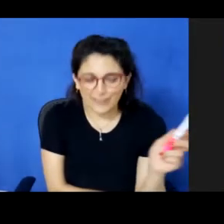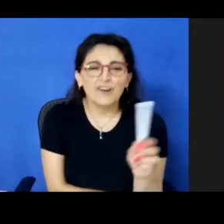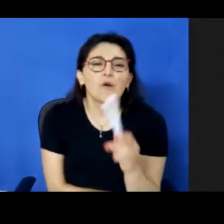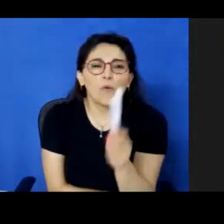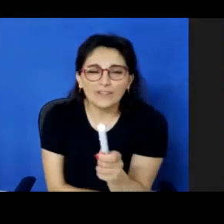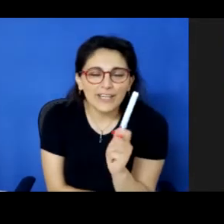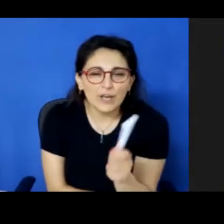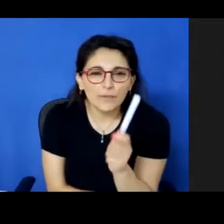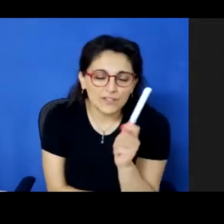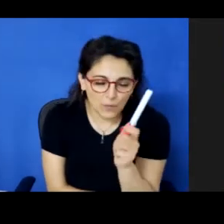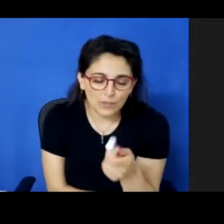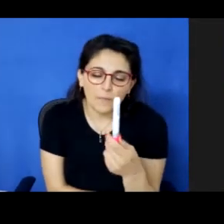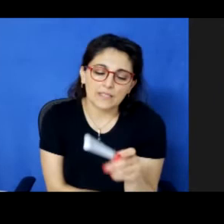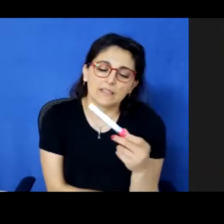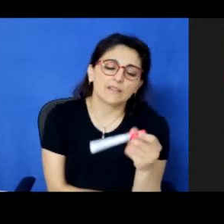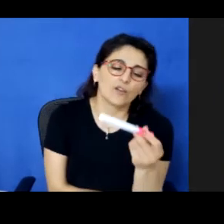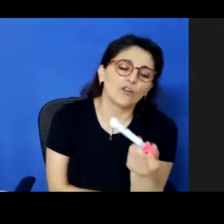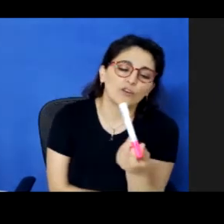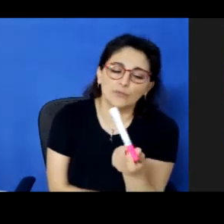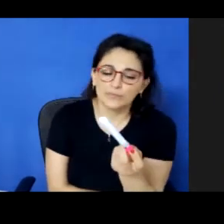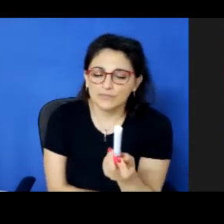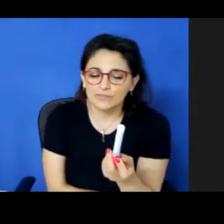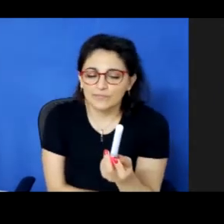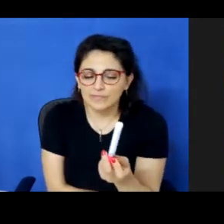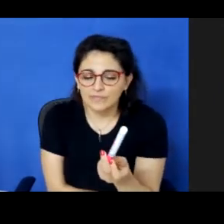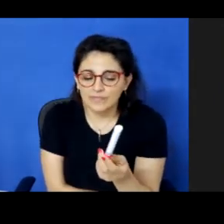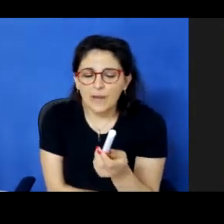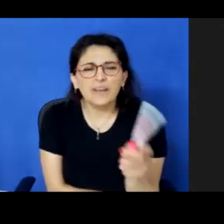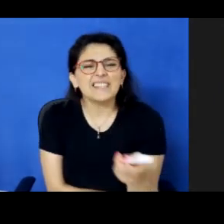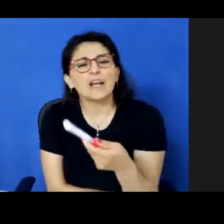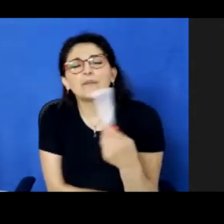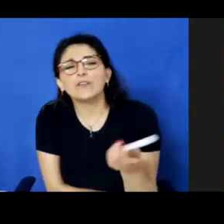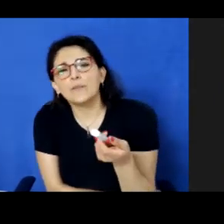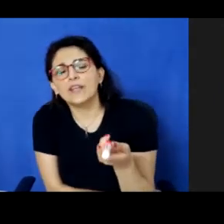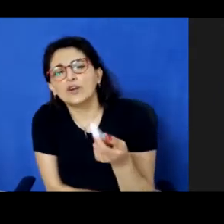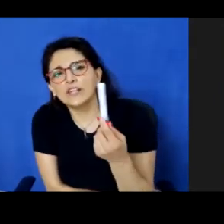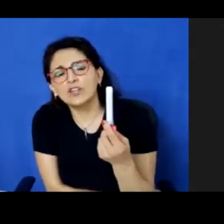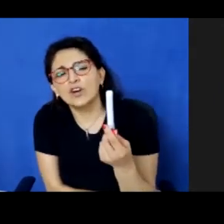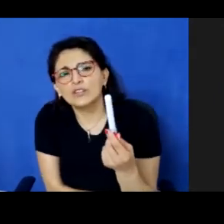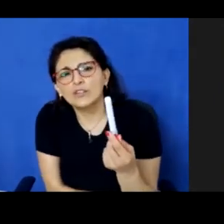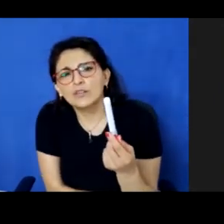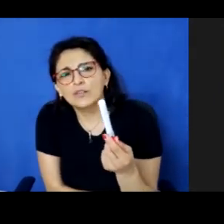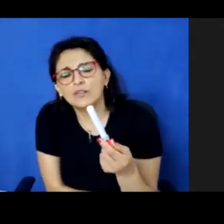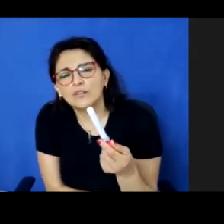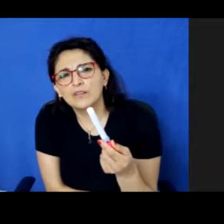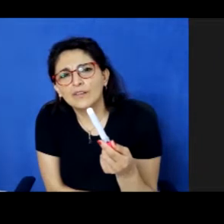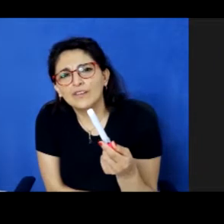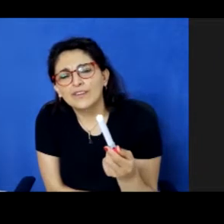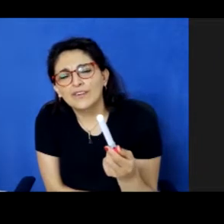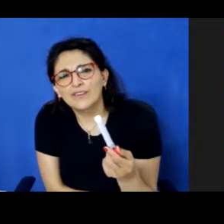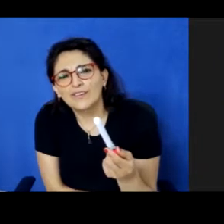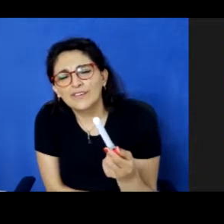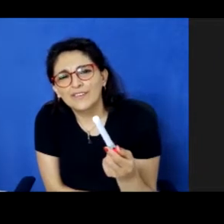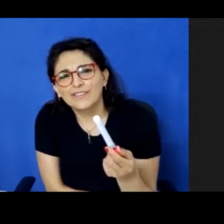4. 4 kilómetros en cuántos meses lo logro. ¿Puedes bueno, ir caminando sí. en vez de corriendo? No.